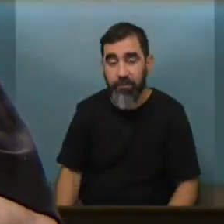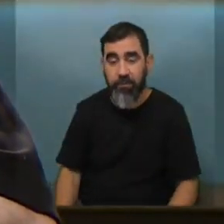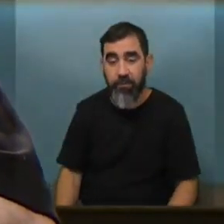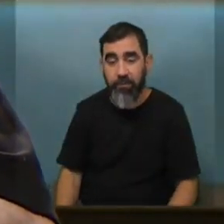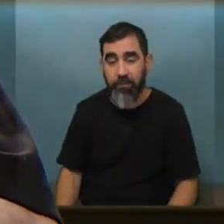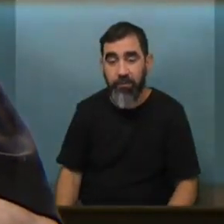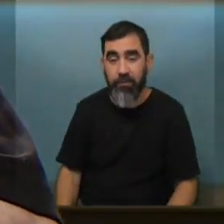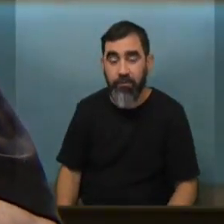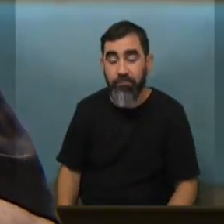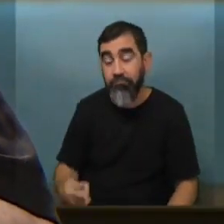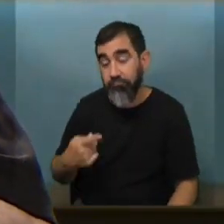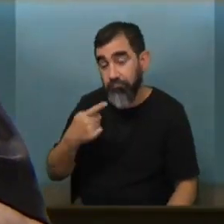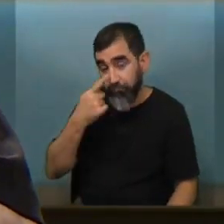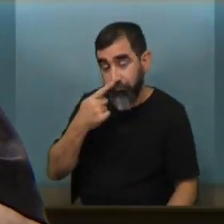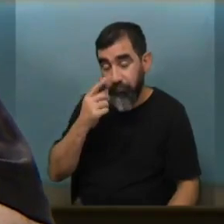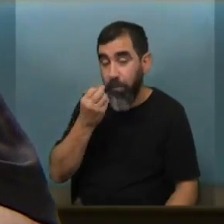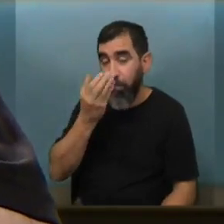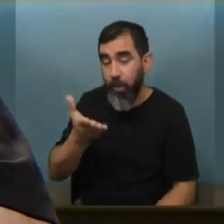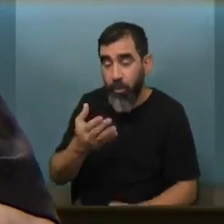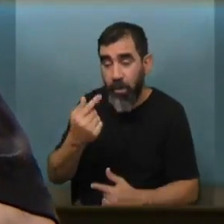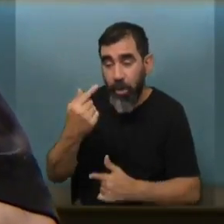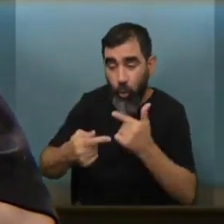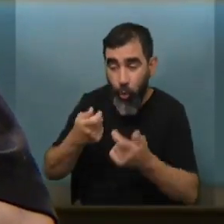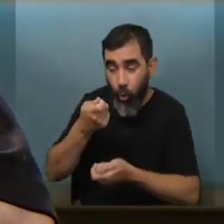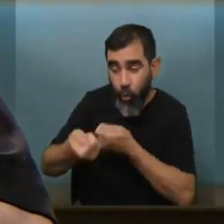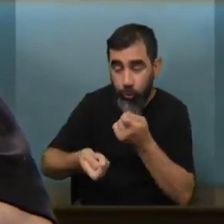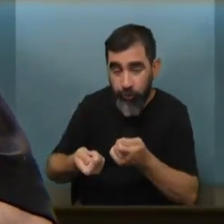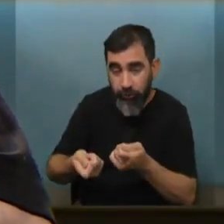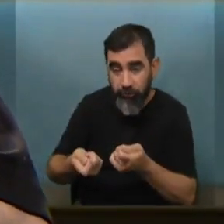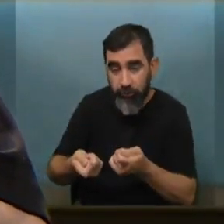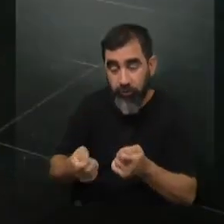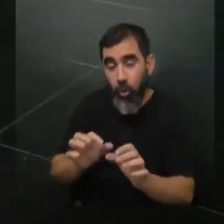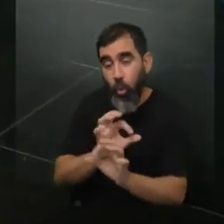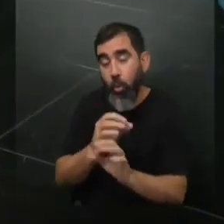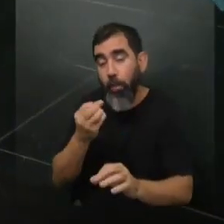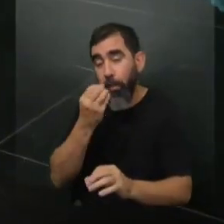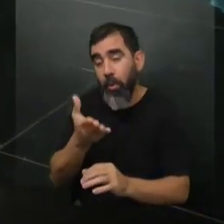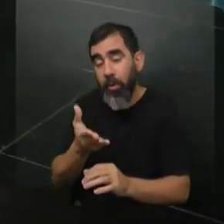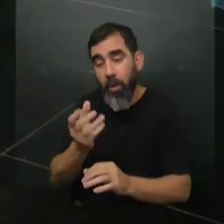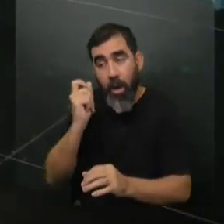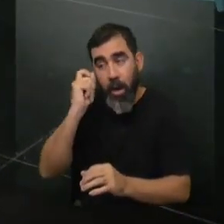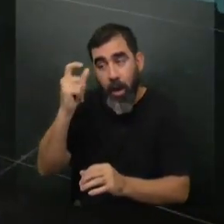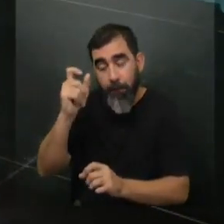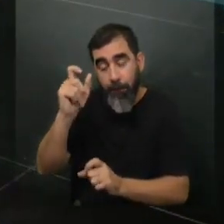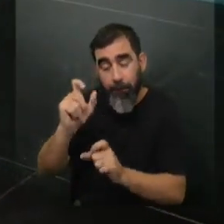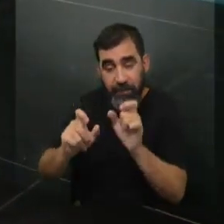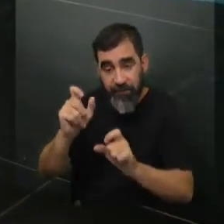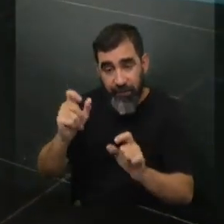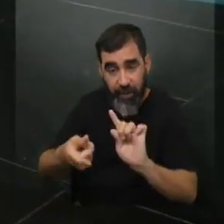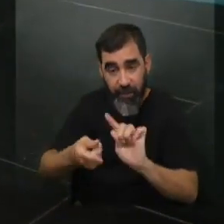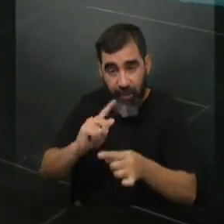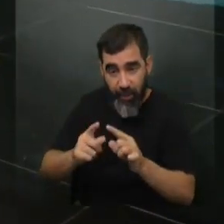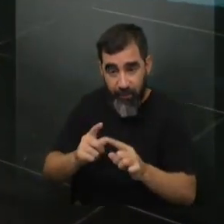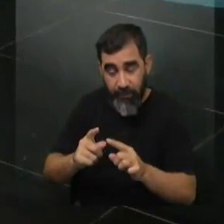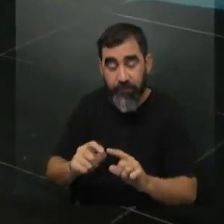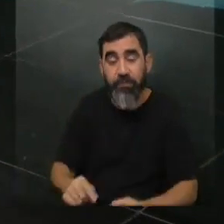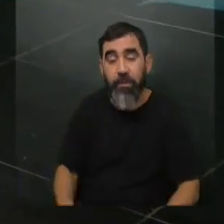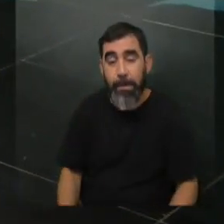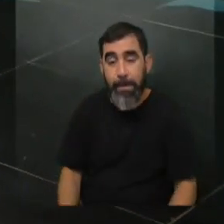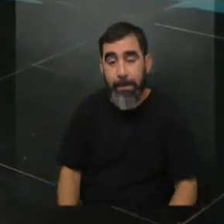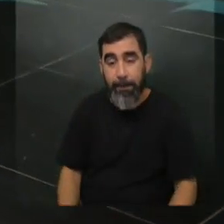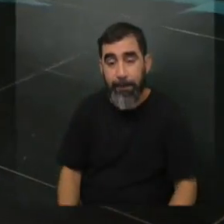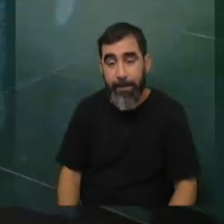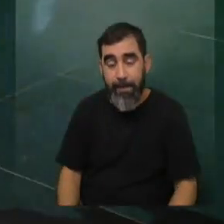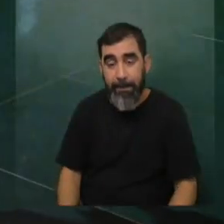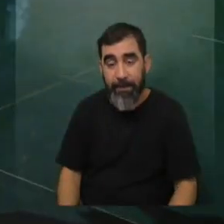mucho interés en mejorar ciertas cosas o ciertas capacidades de razonamiento lógico que ya traes con matemática y se empieza a mover para